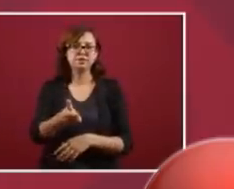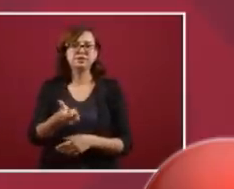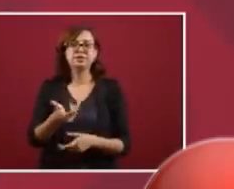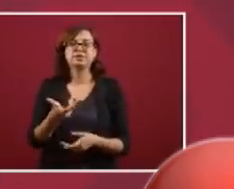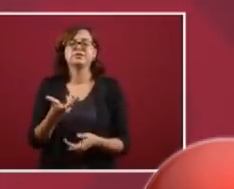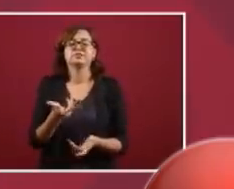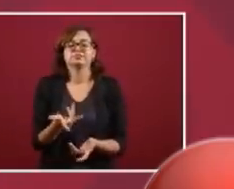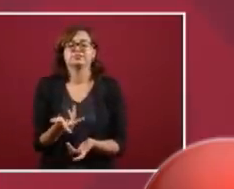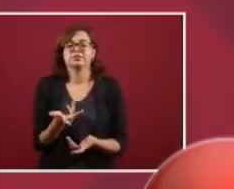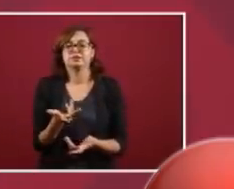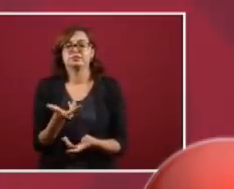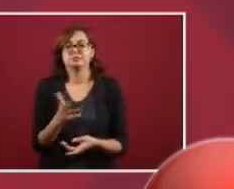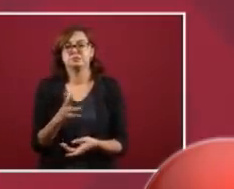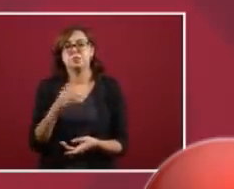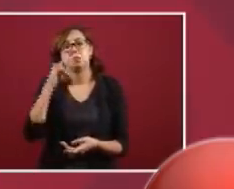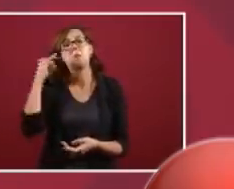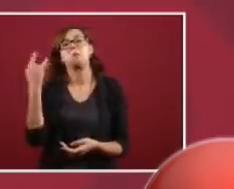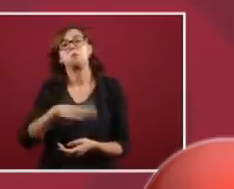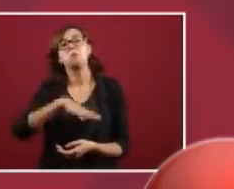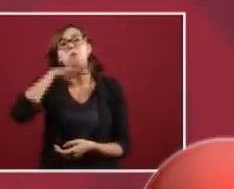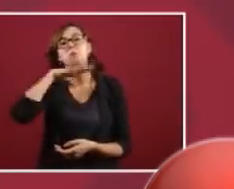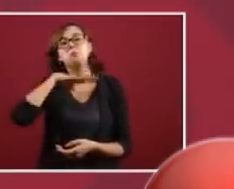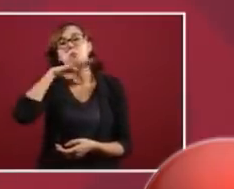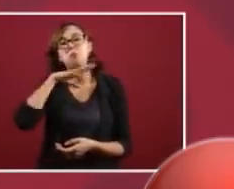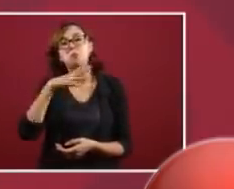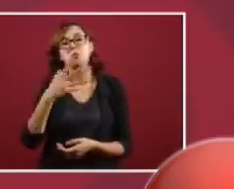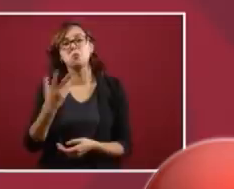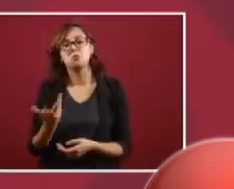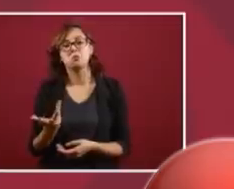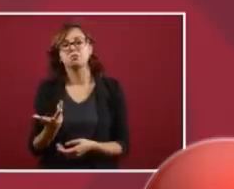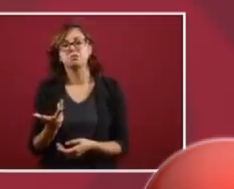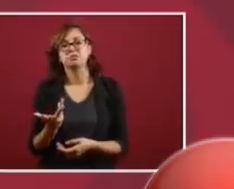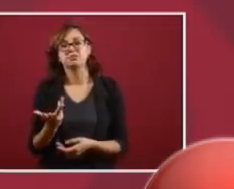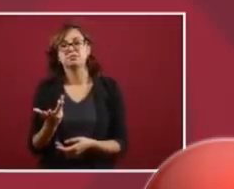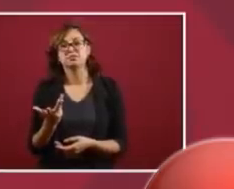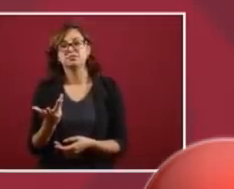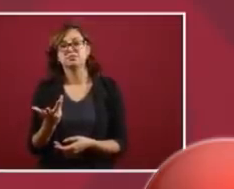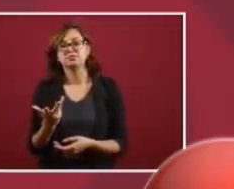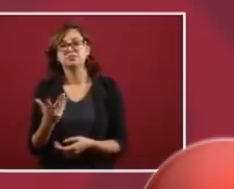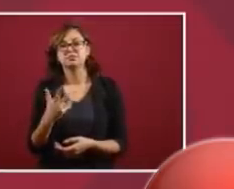no se vea como una gracia